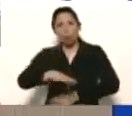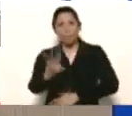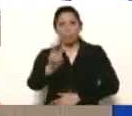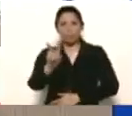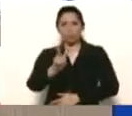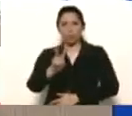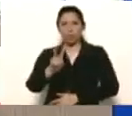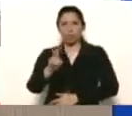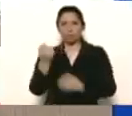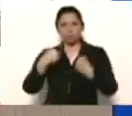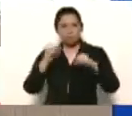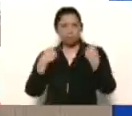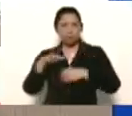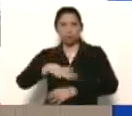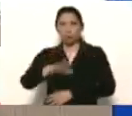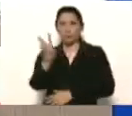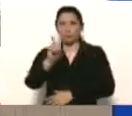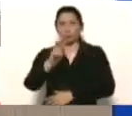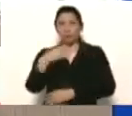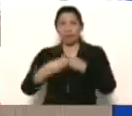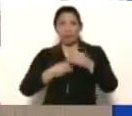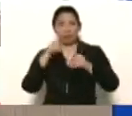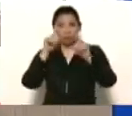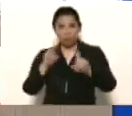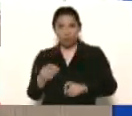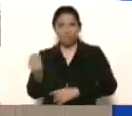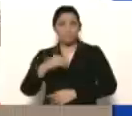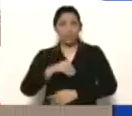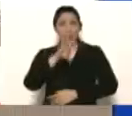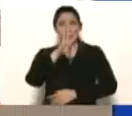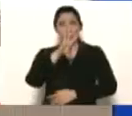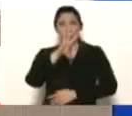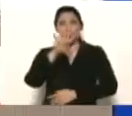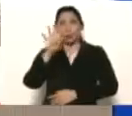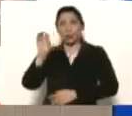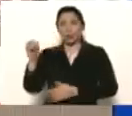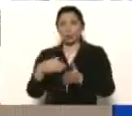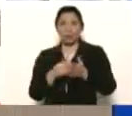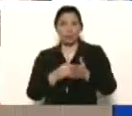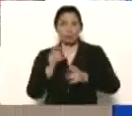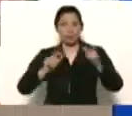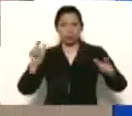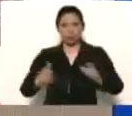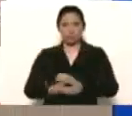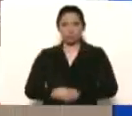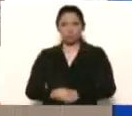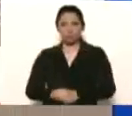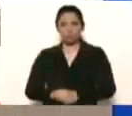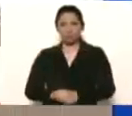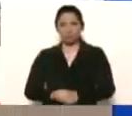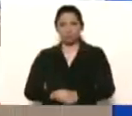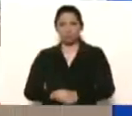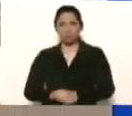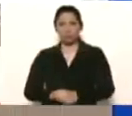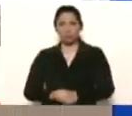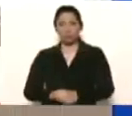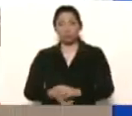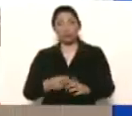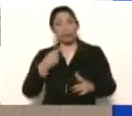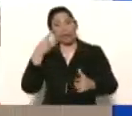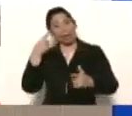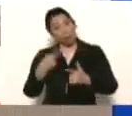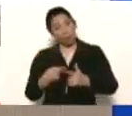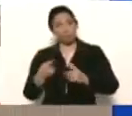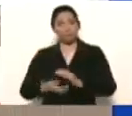todo el territorio nacional y hemos hecho pruebas a más de 440 mil personas en consecuencia